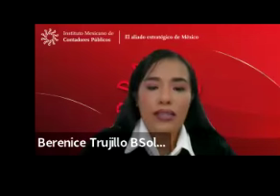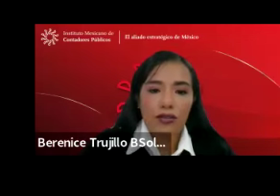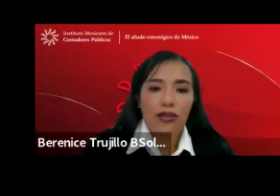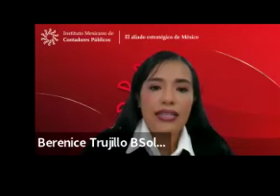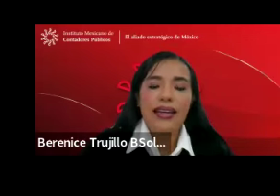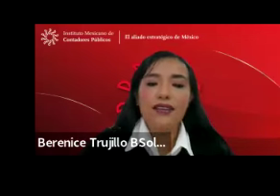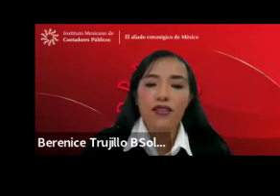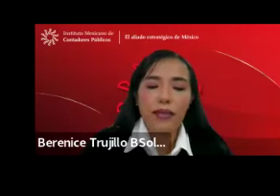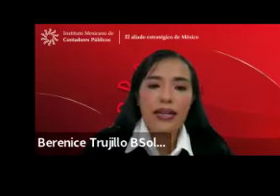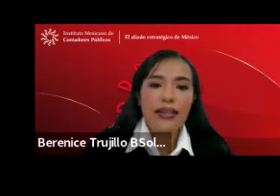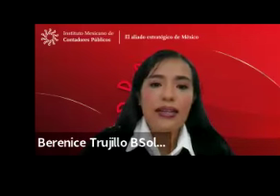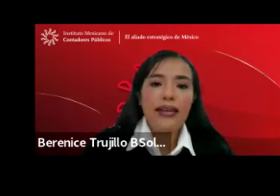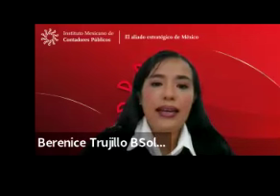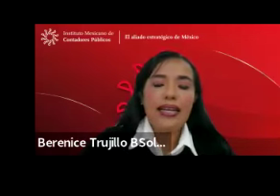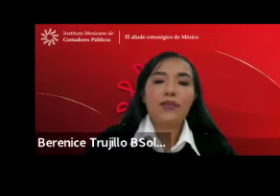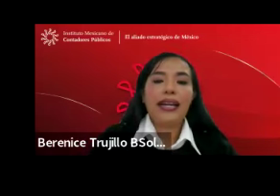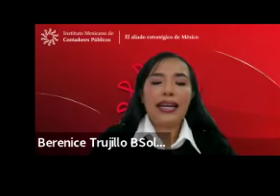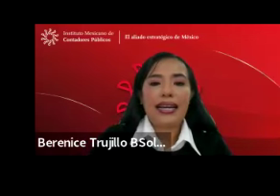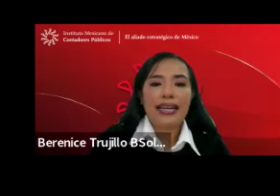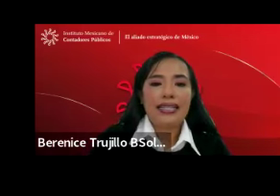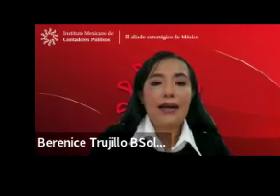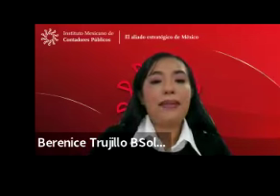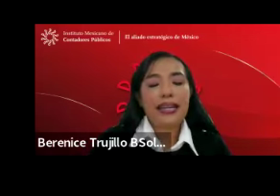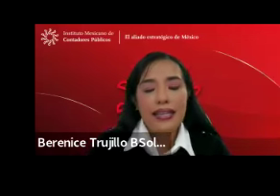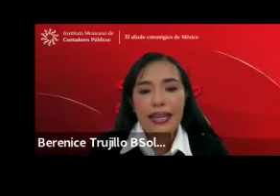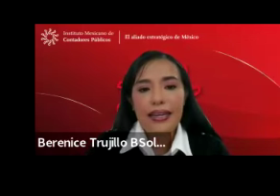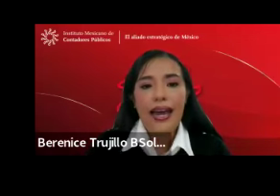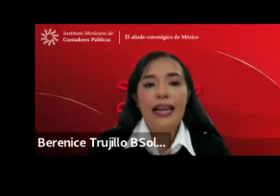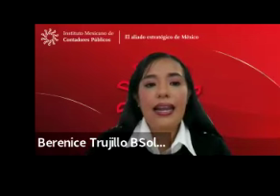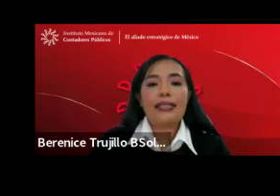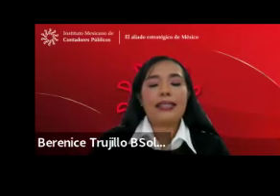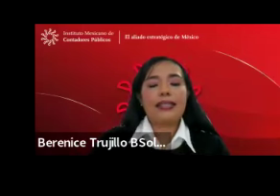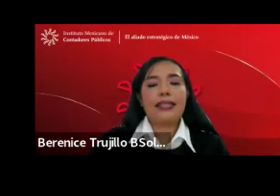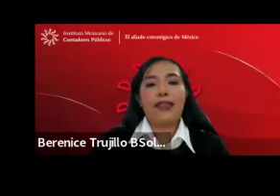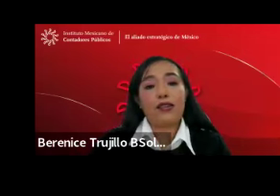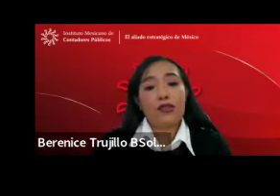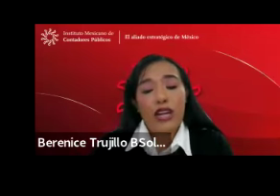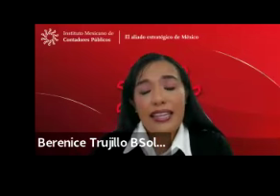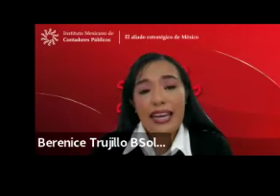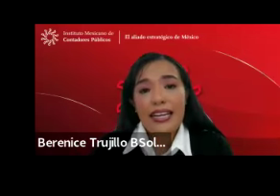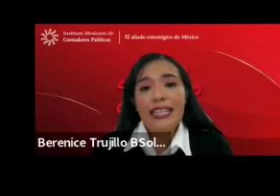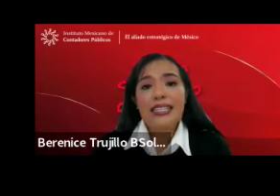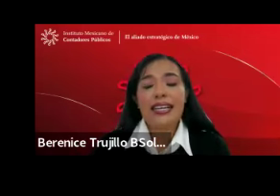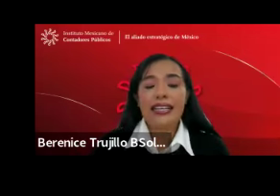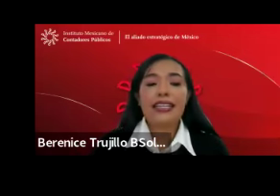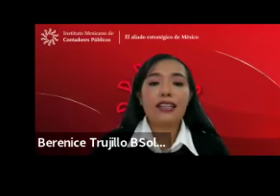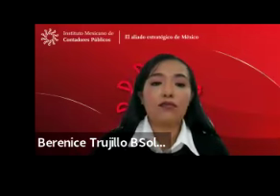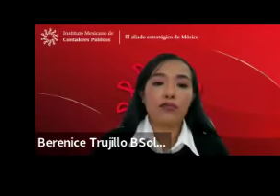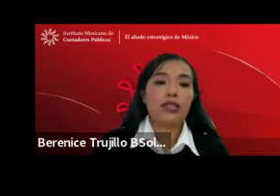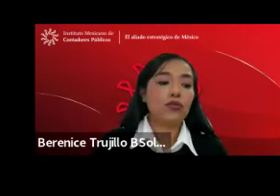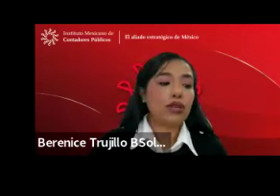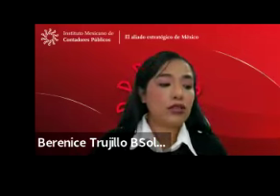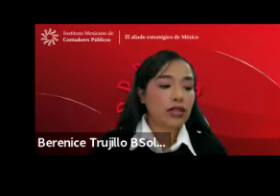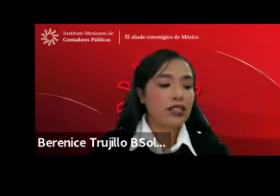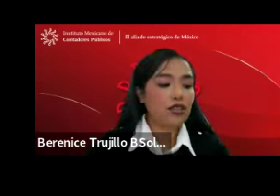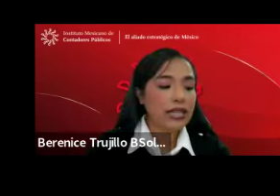esta regulación, esta norma, es para que se aplique a las donatarias que